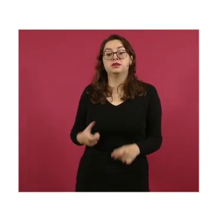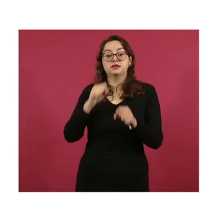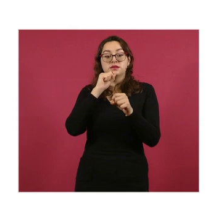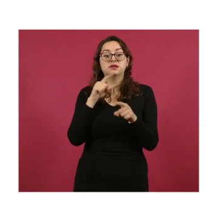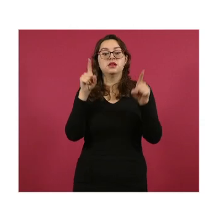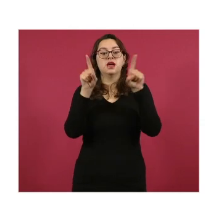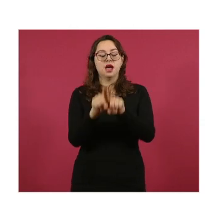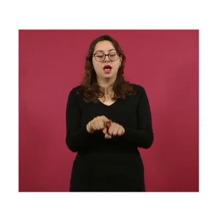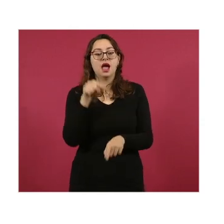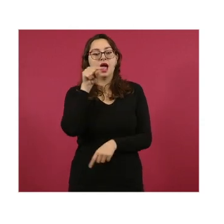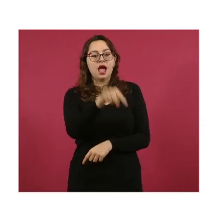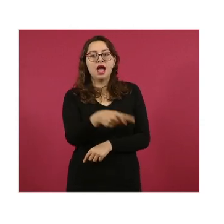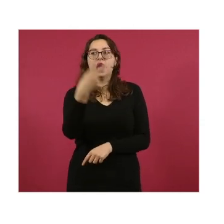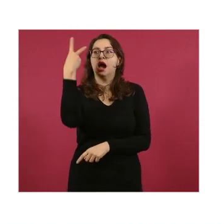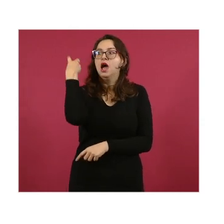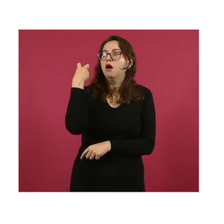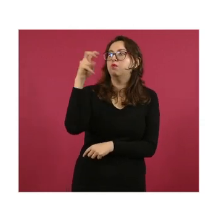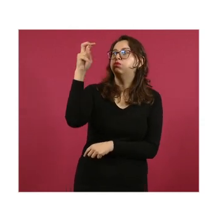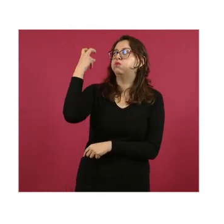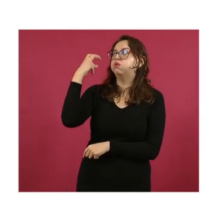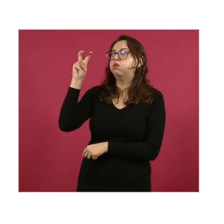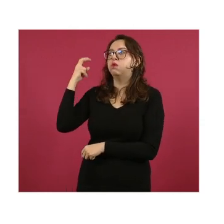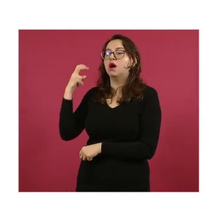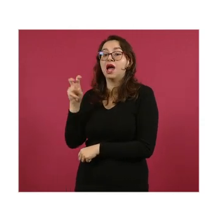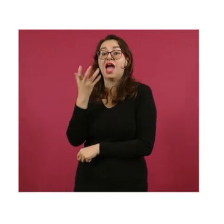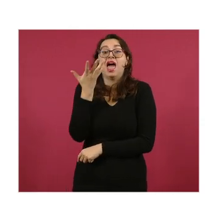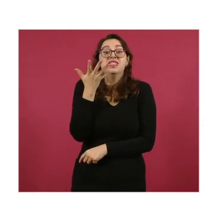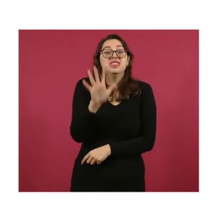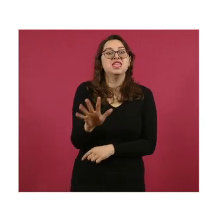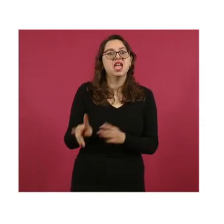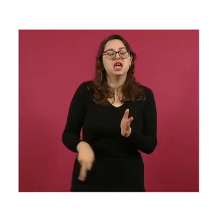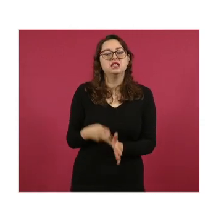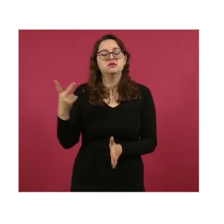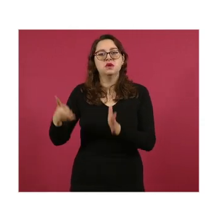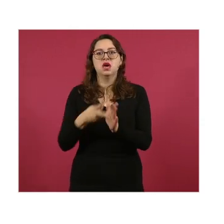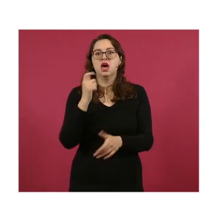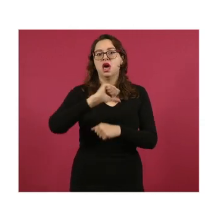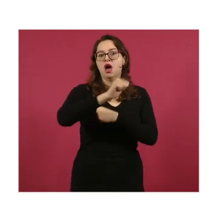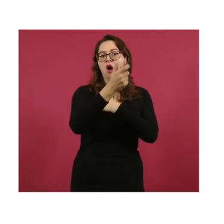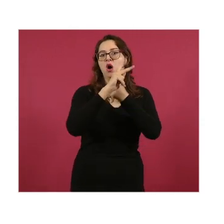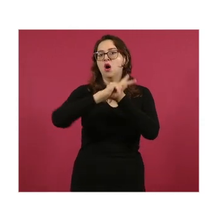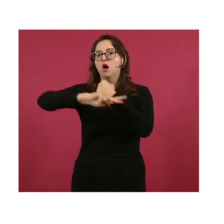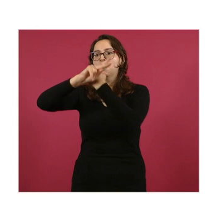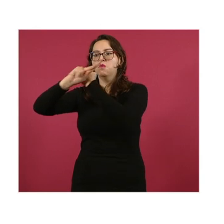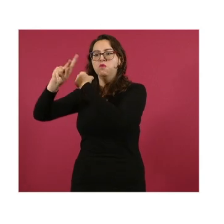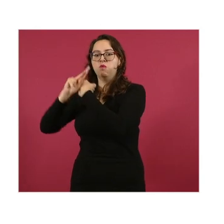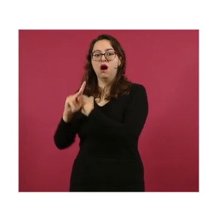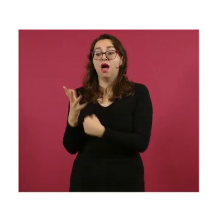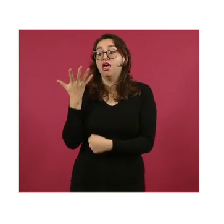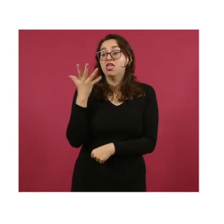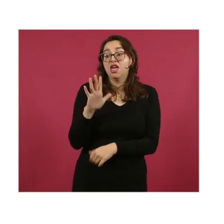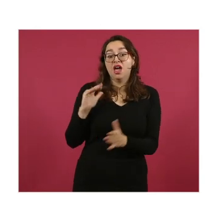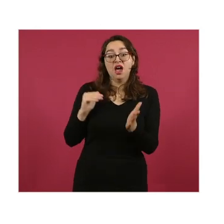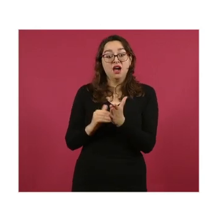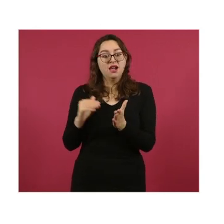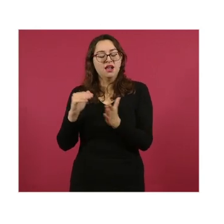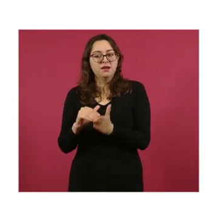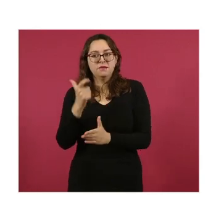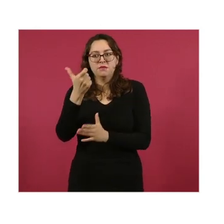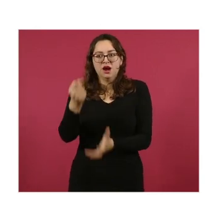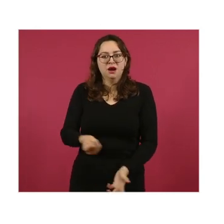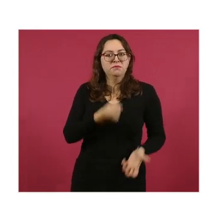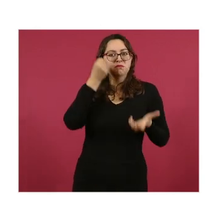que 10 viajes al extranjero, los cuales costaron más de $1,000,000 o el paguito de estos 10